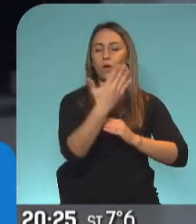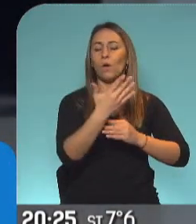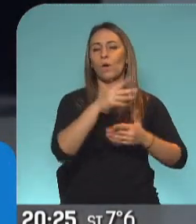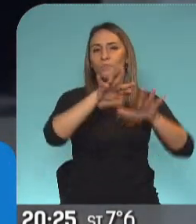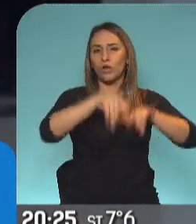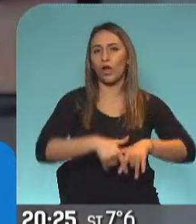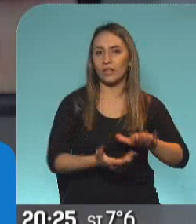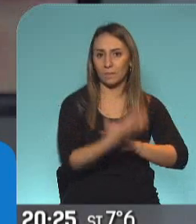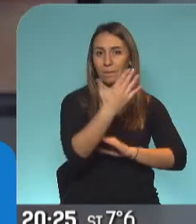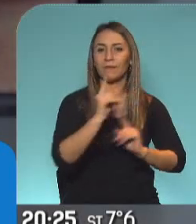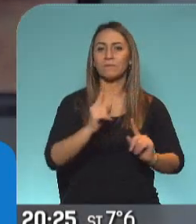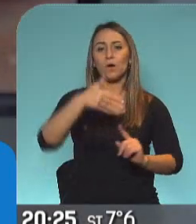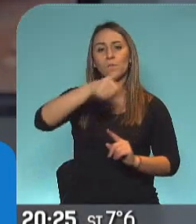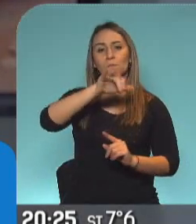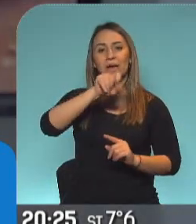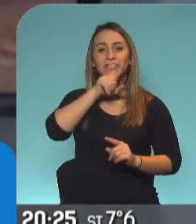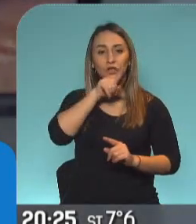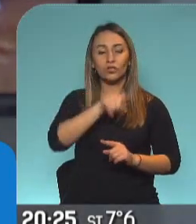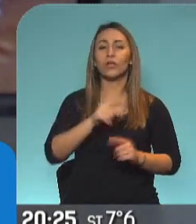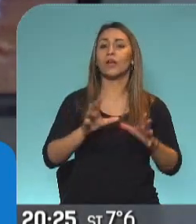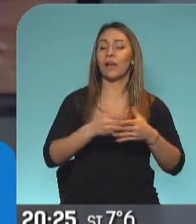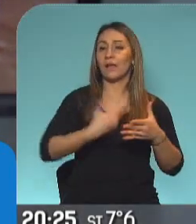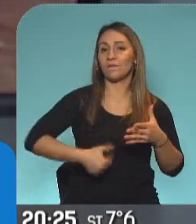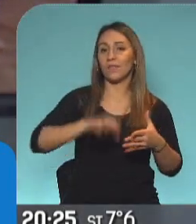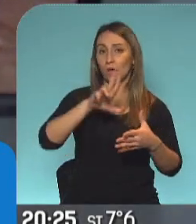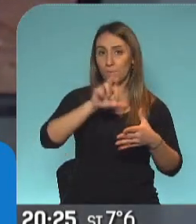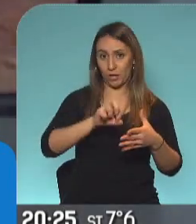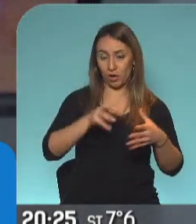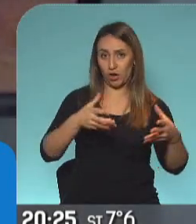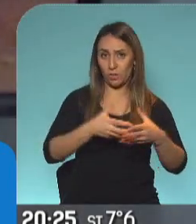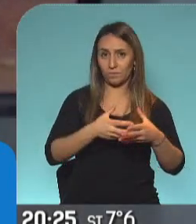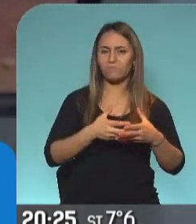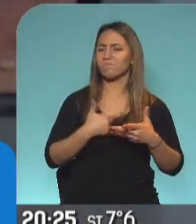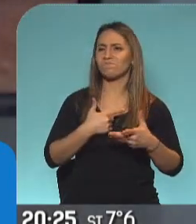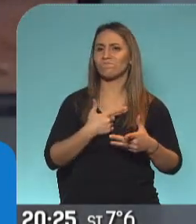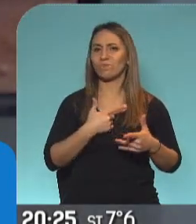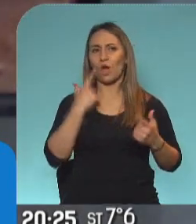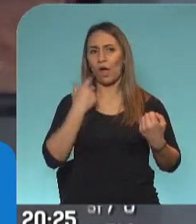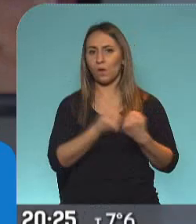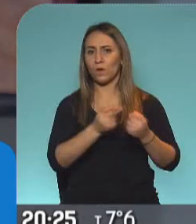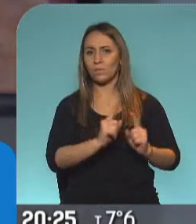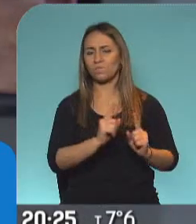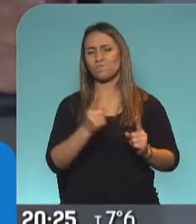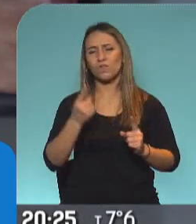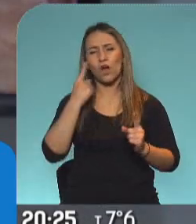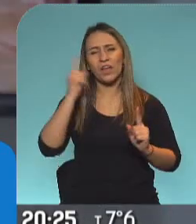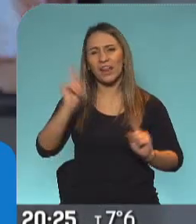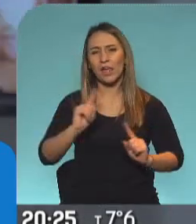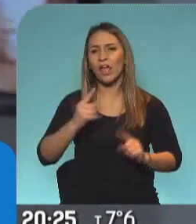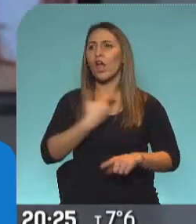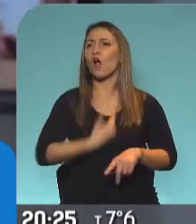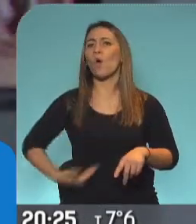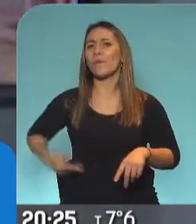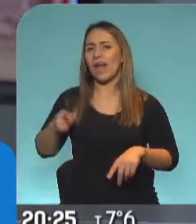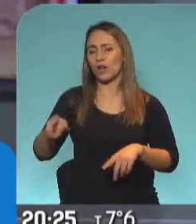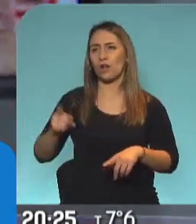bloque del PRO, el diputado, dijo, no me representa la idea de que el gobierno lo haya mandado a matar. Bueno, se diferencia, ¿no?